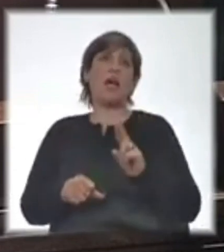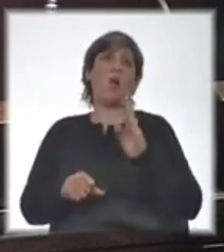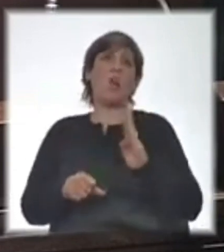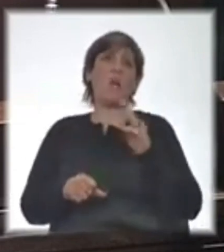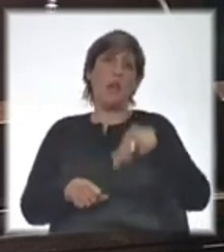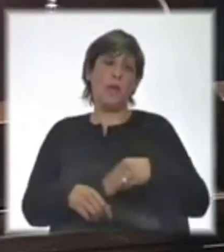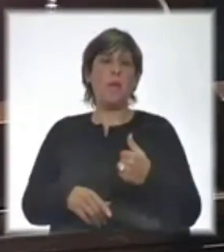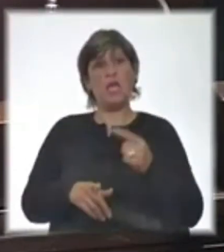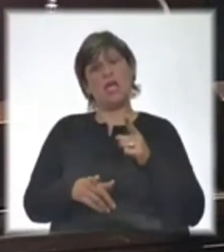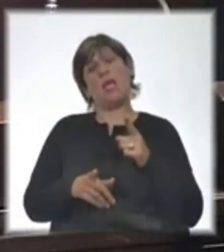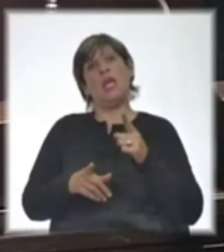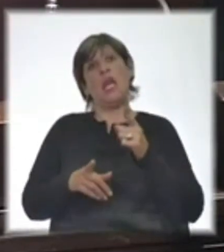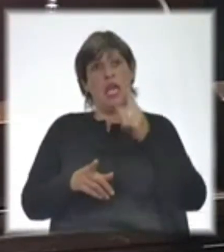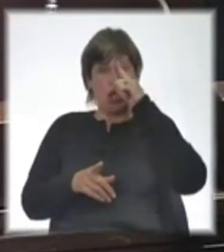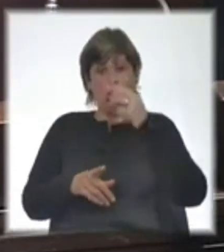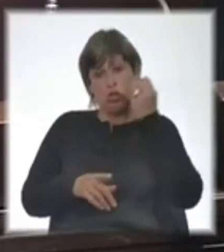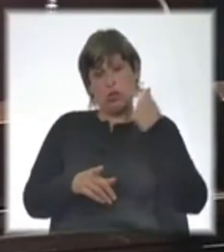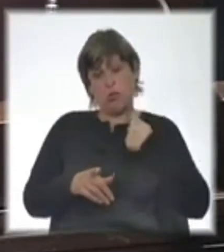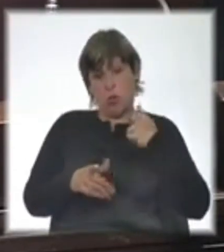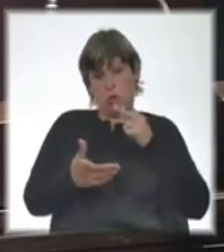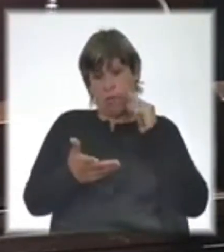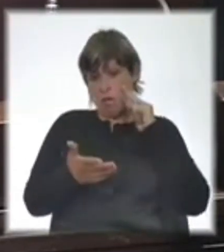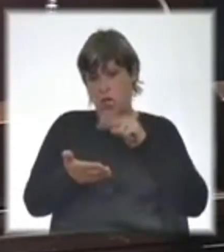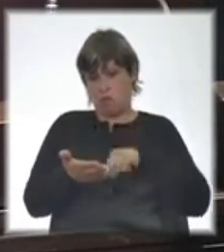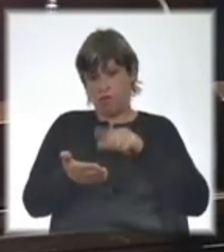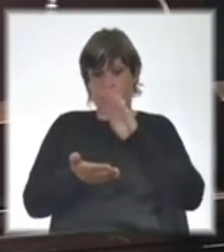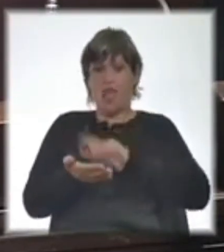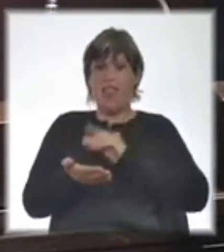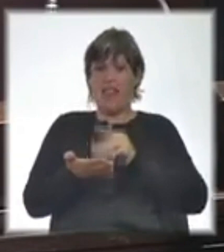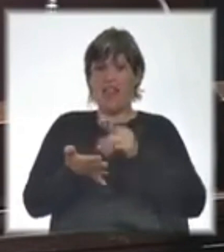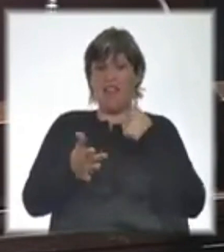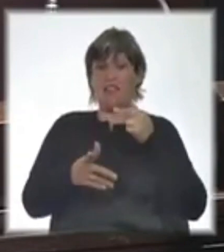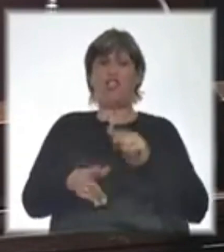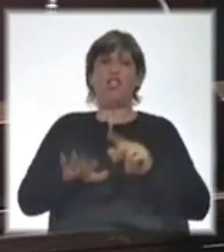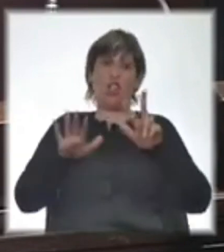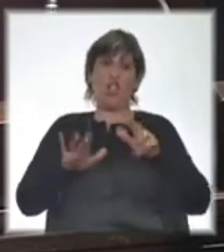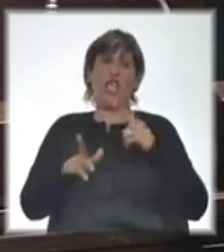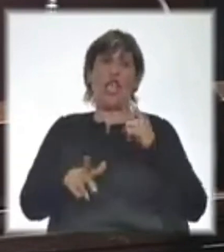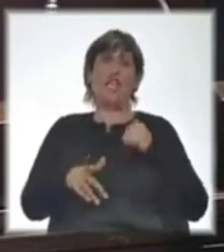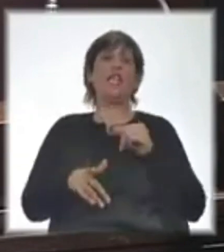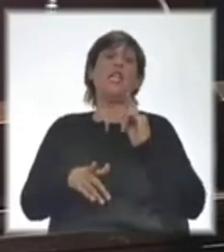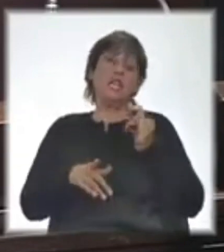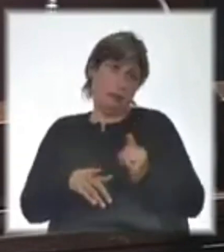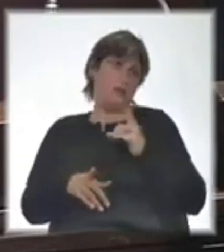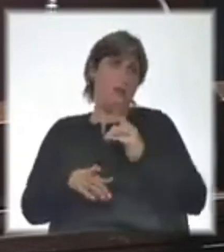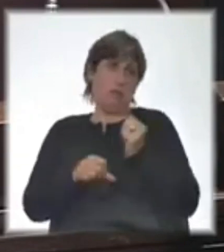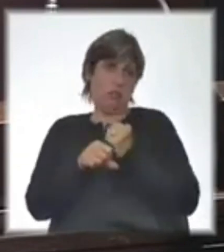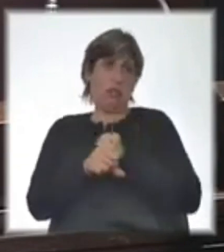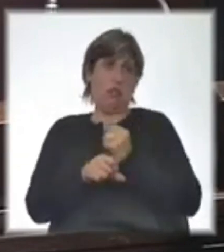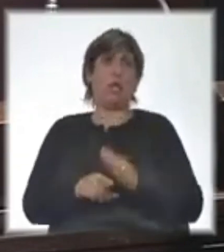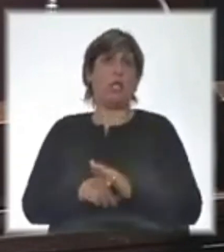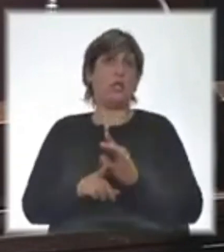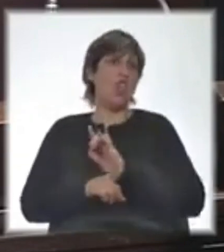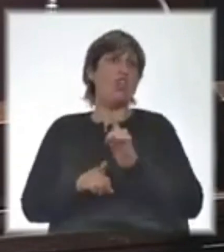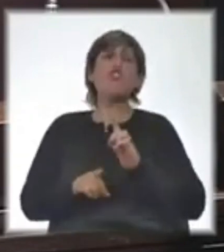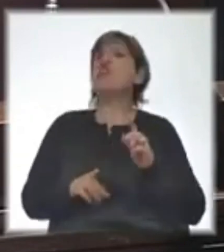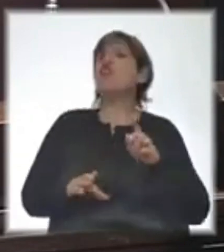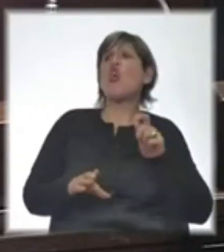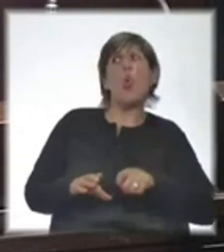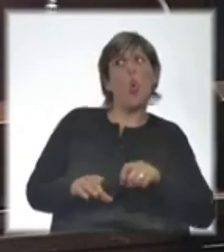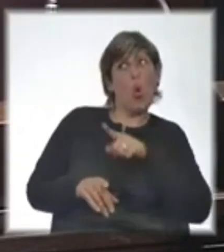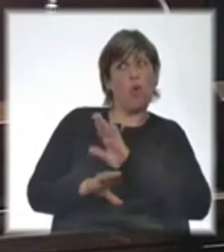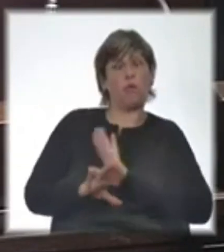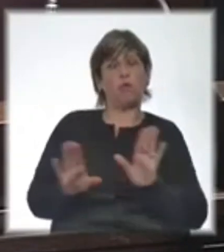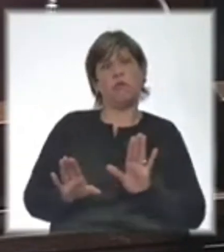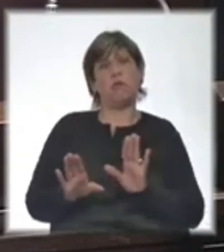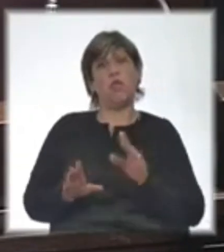el concepto de mi lectura de las 8 definiciones que di del diccionario, trabajan para UPM. Ahora, yo no lo juzgo por eso, porque